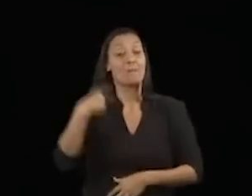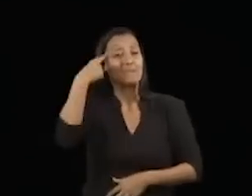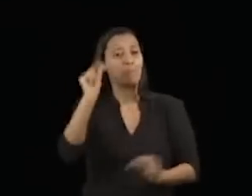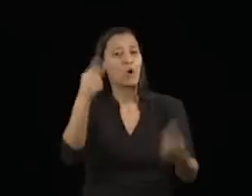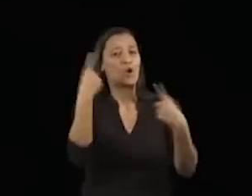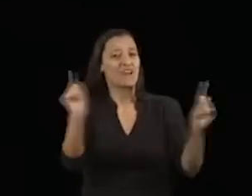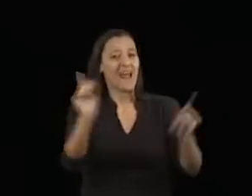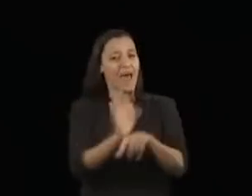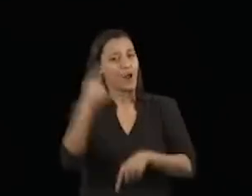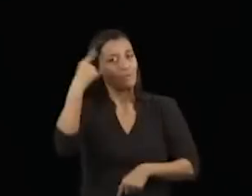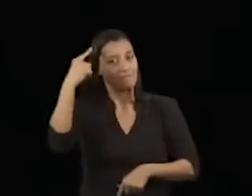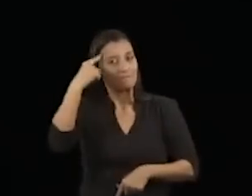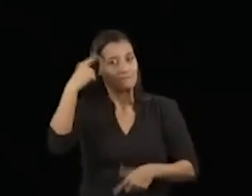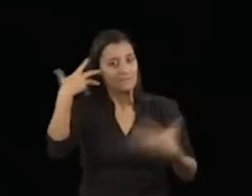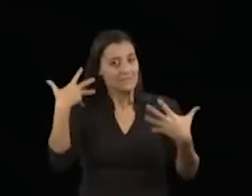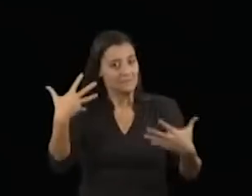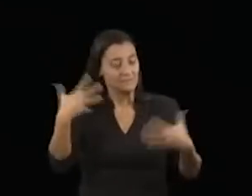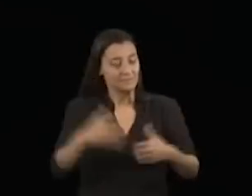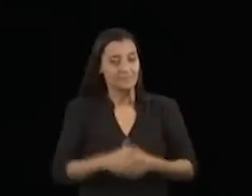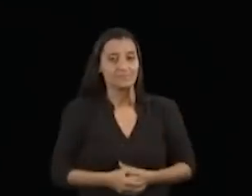sé.